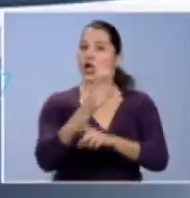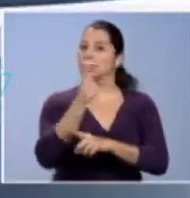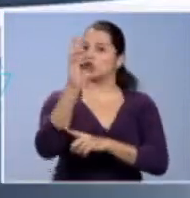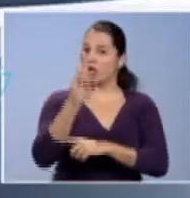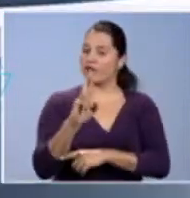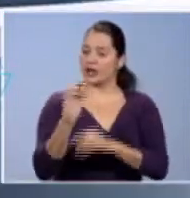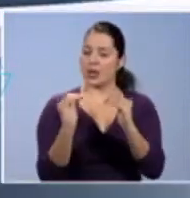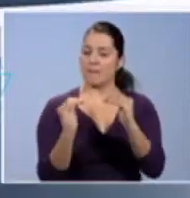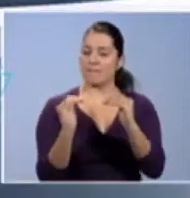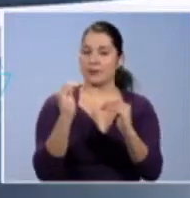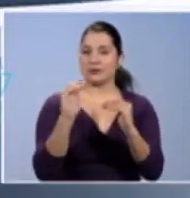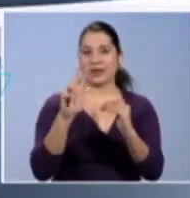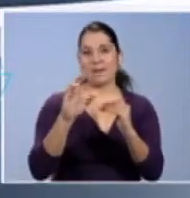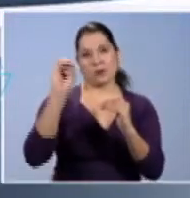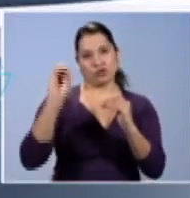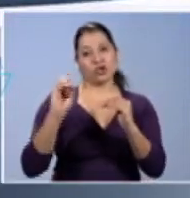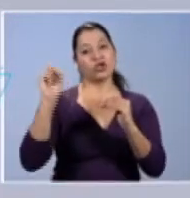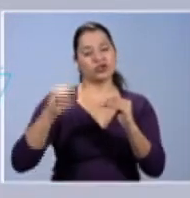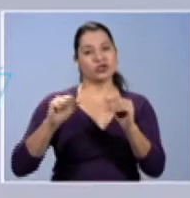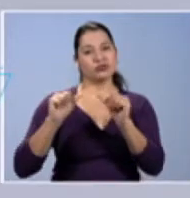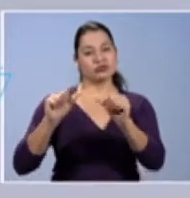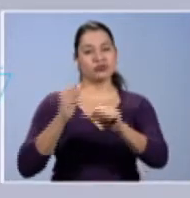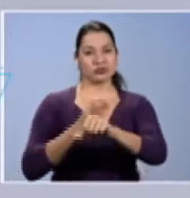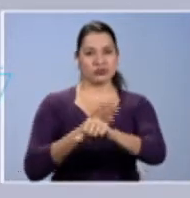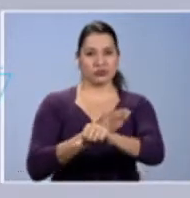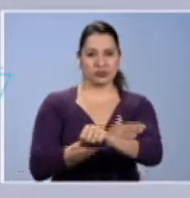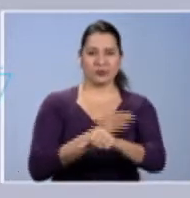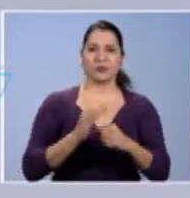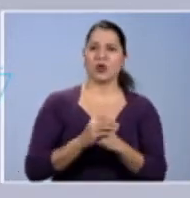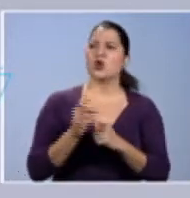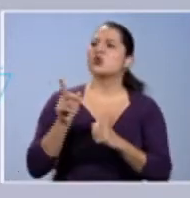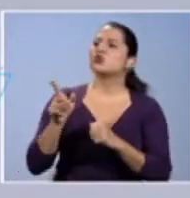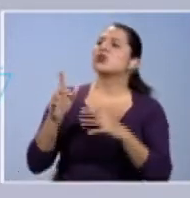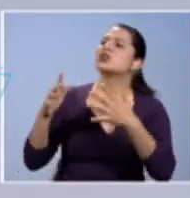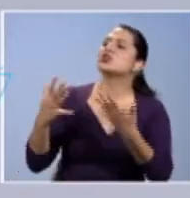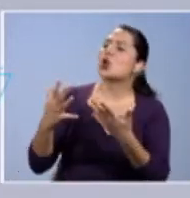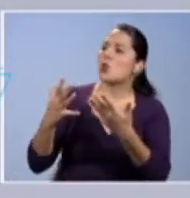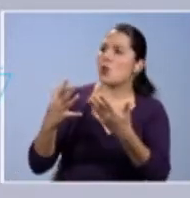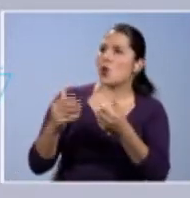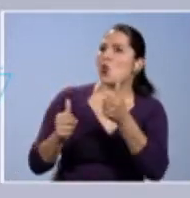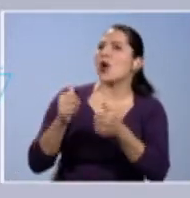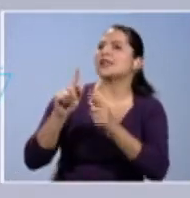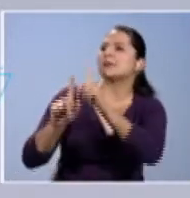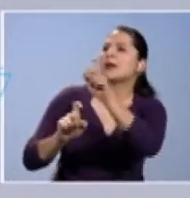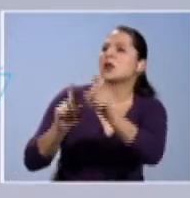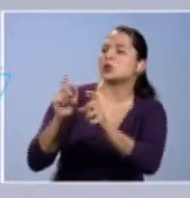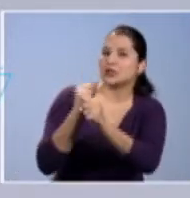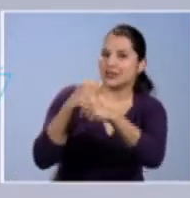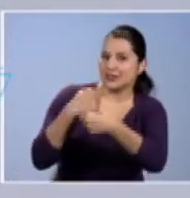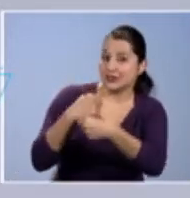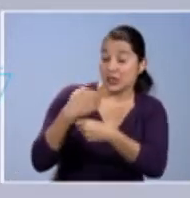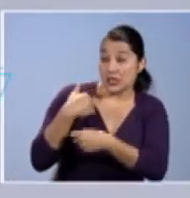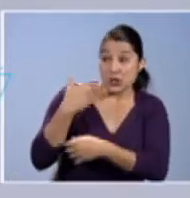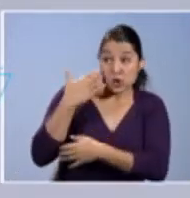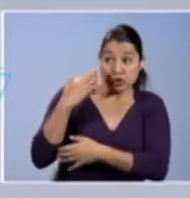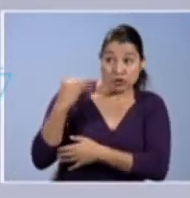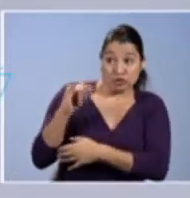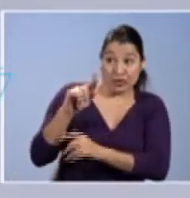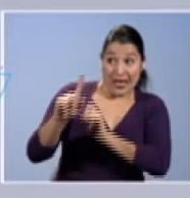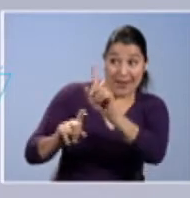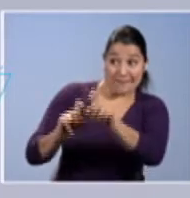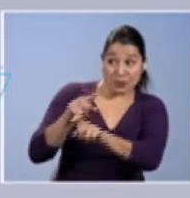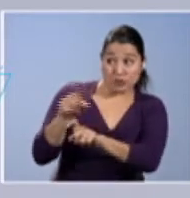áreas de cobertura a las que ustedes toman en cuenta para la encuesta? Y no sé si le preguntan a